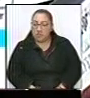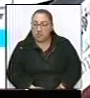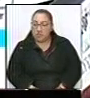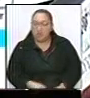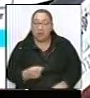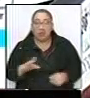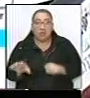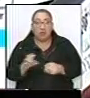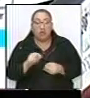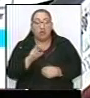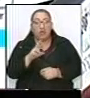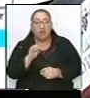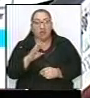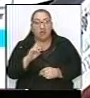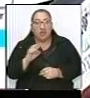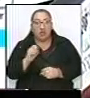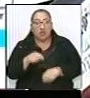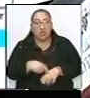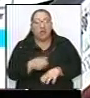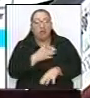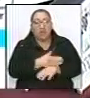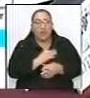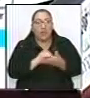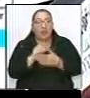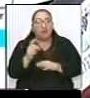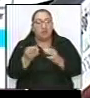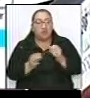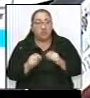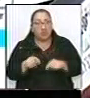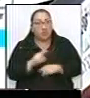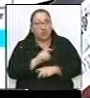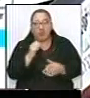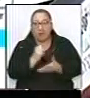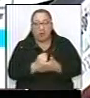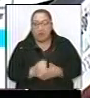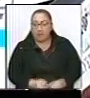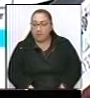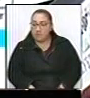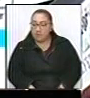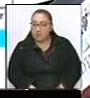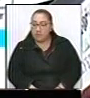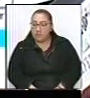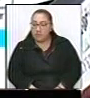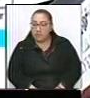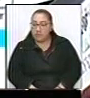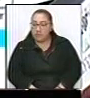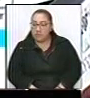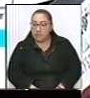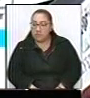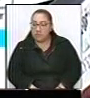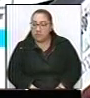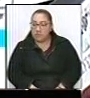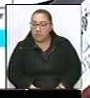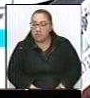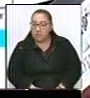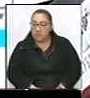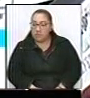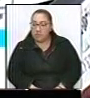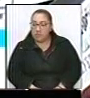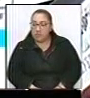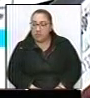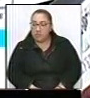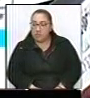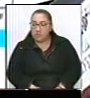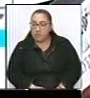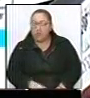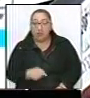hubieron con Bustamante y Rivero, en época que se mandaba un presupuesto y aquí no se aprobaba. Entonces el gobierno se quedaba sin presupuesto. Hoy día, eso lo